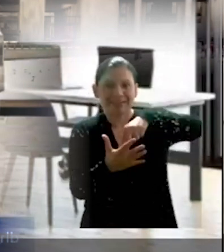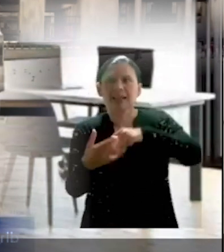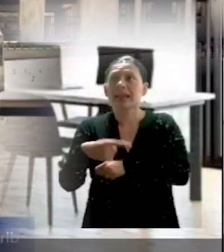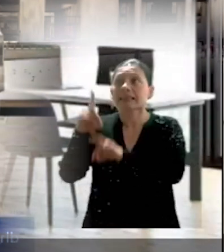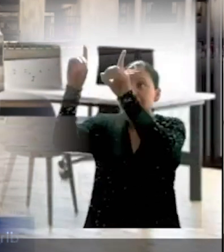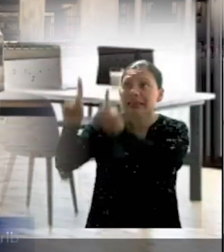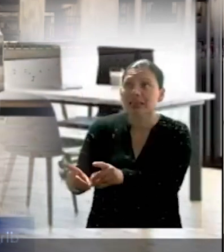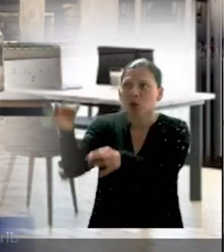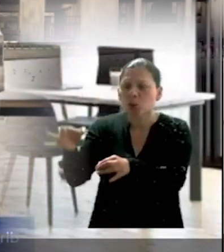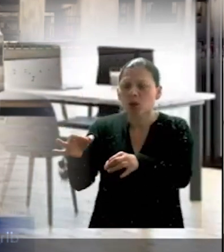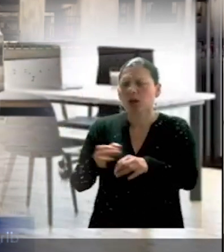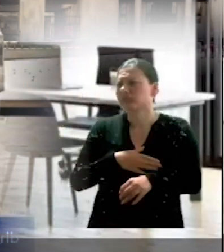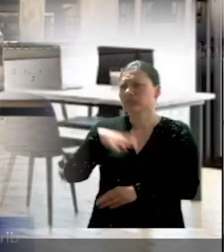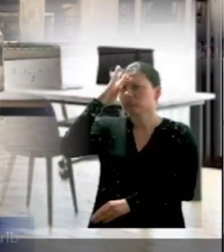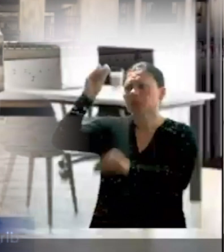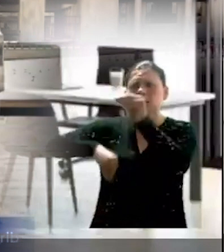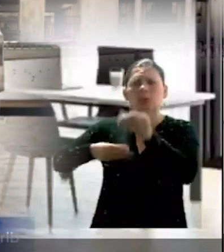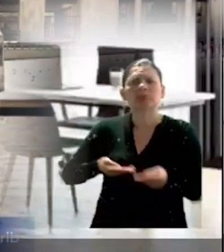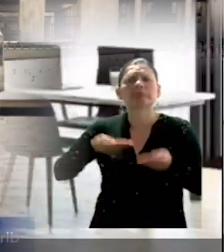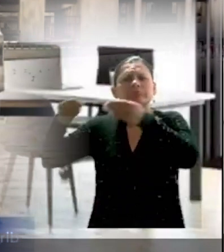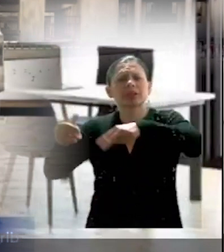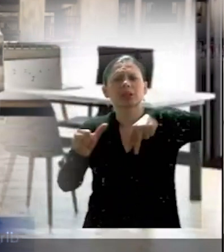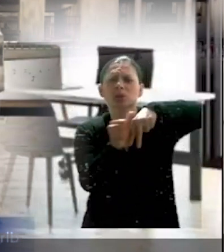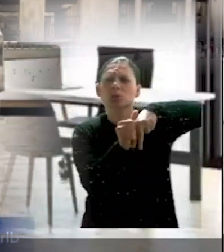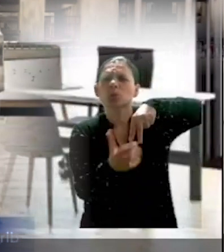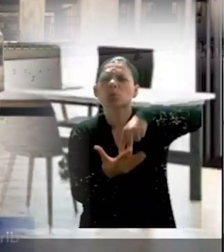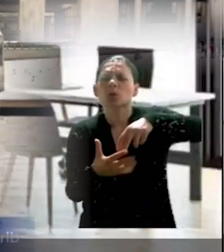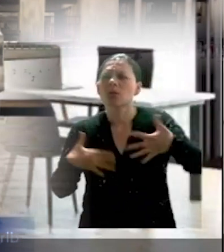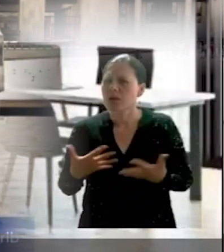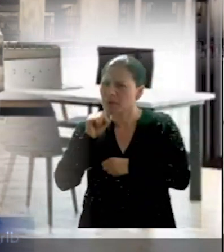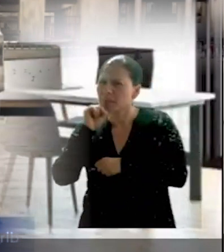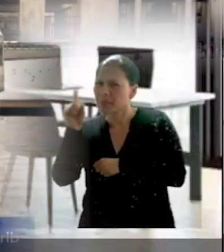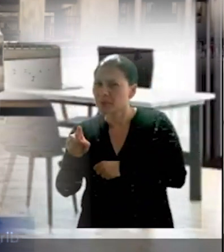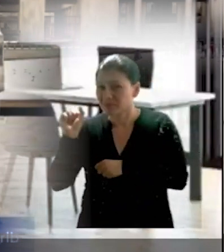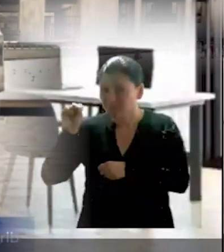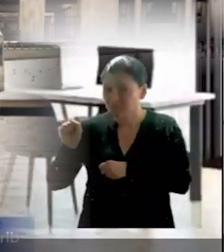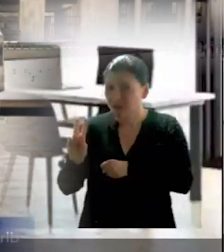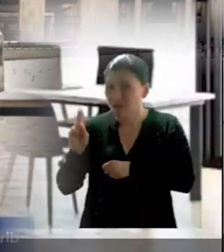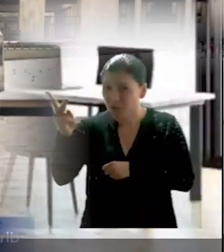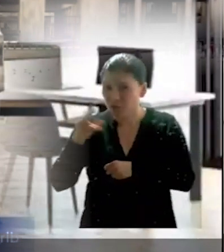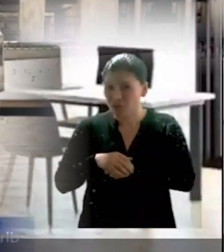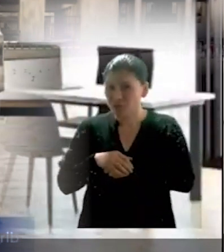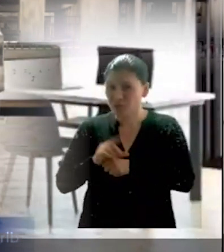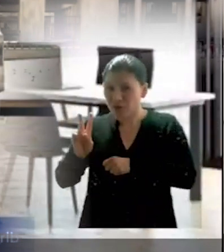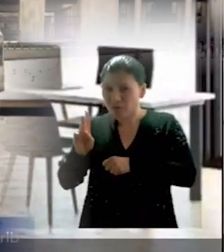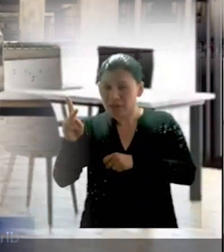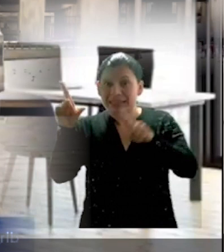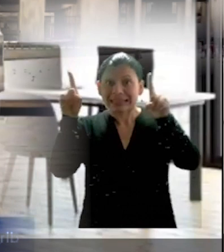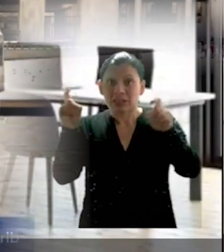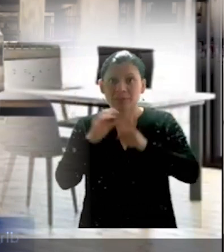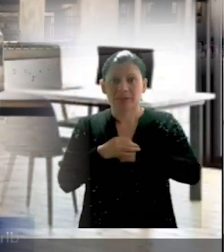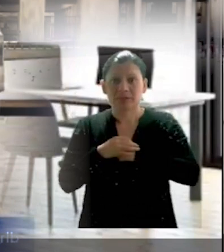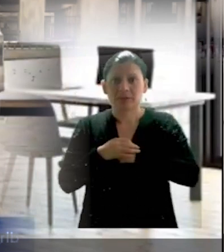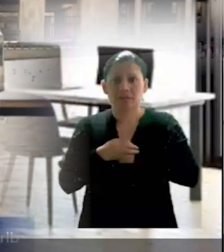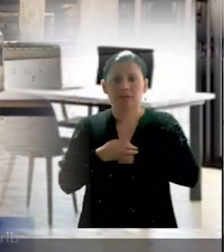tema, doctora, ¿usted cree que realmente sí ha evolucionado ese tema de que la tutela sí puede